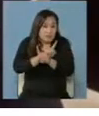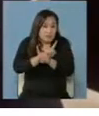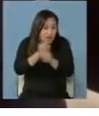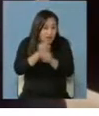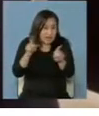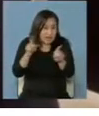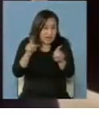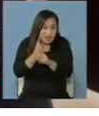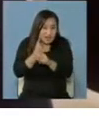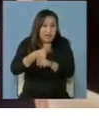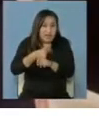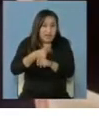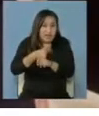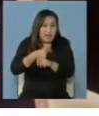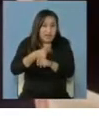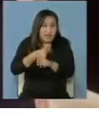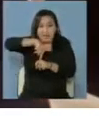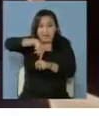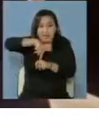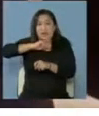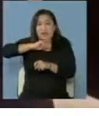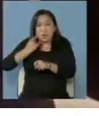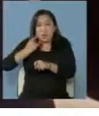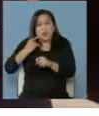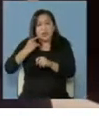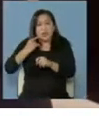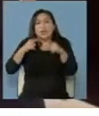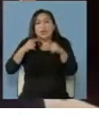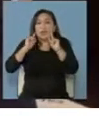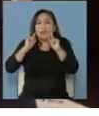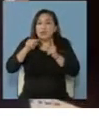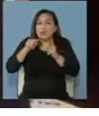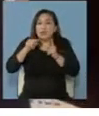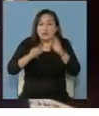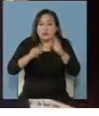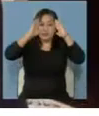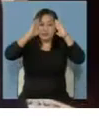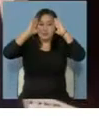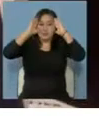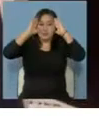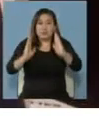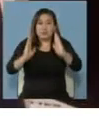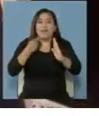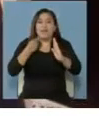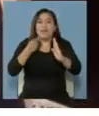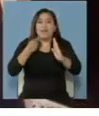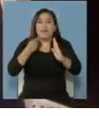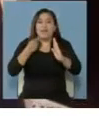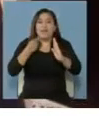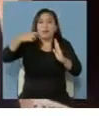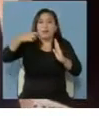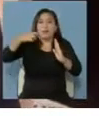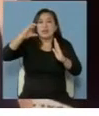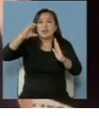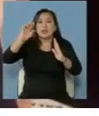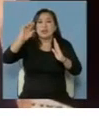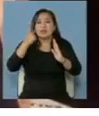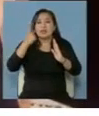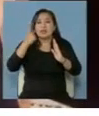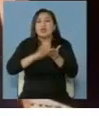sencilla, en consecuencia de que Jujuy muy puntualmente está enfocado, focalizado en los PCR